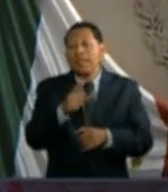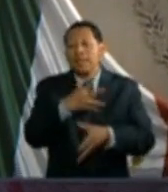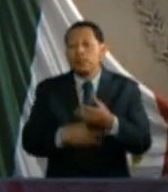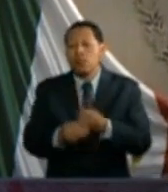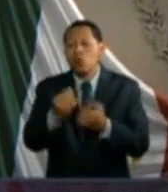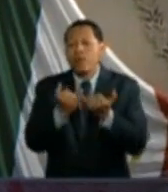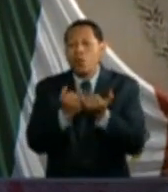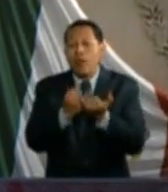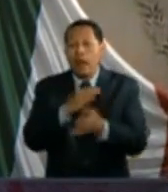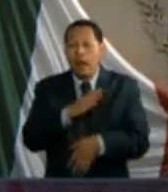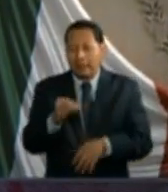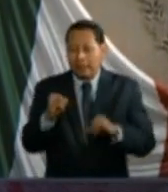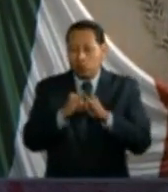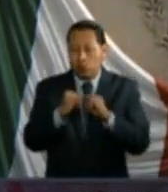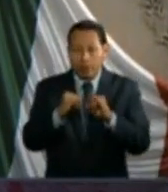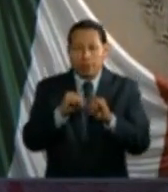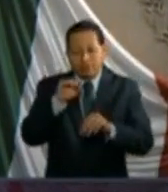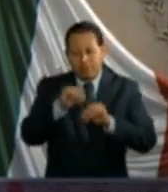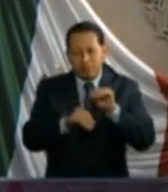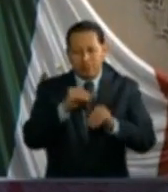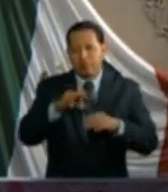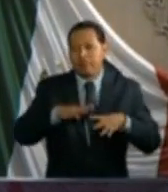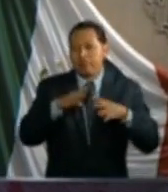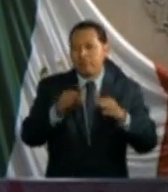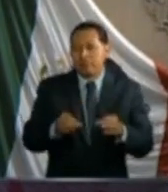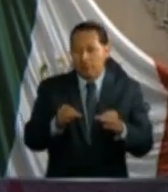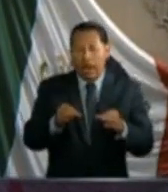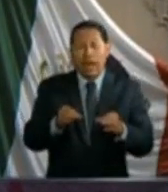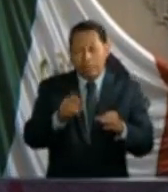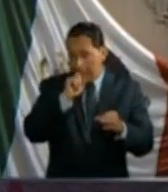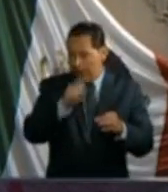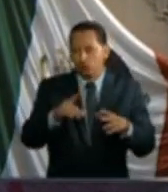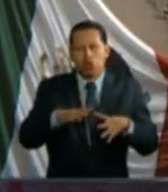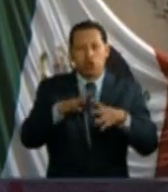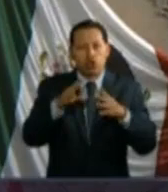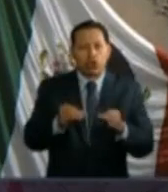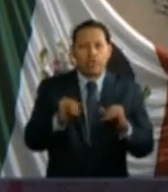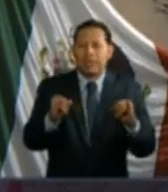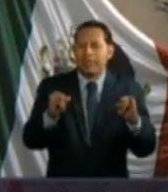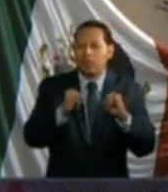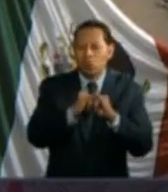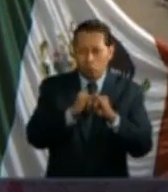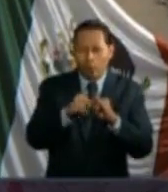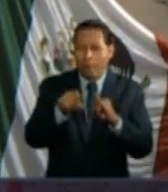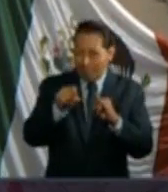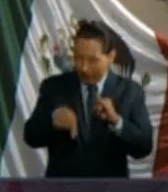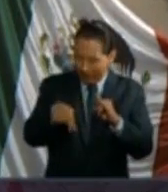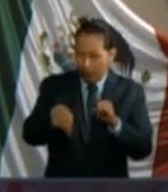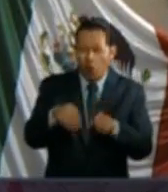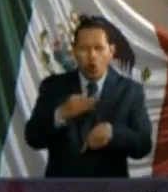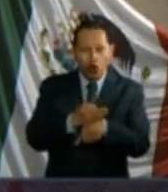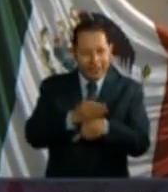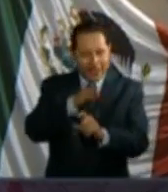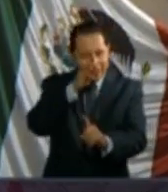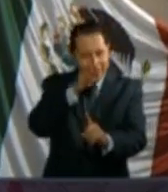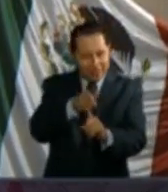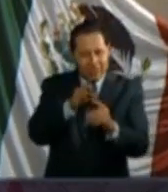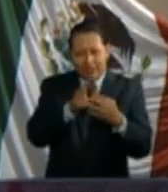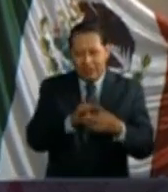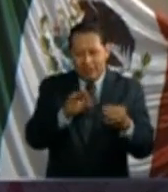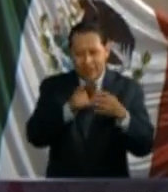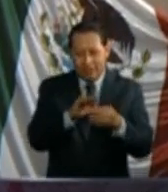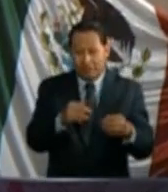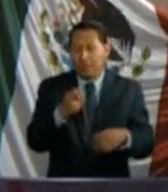estas instituciones nació el instituto que hoy nos ocupa. Este instituto, que